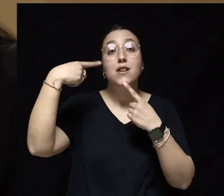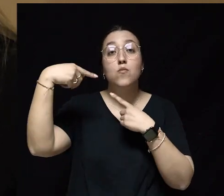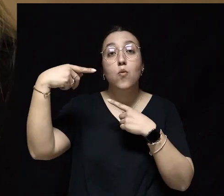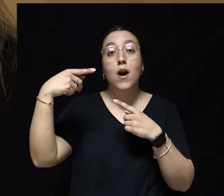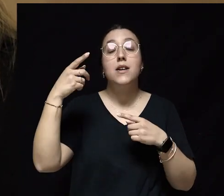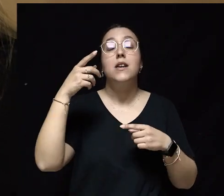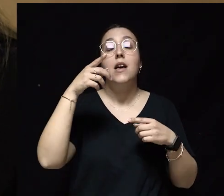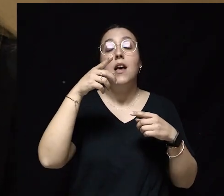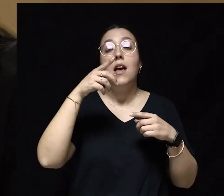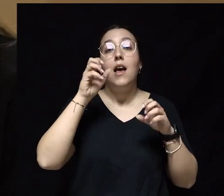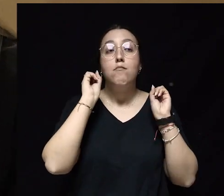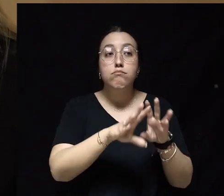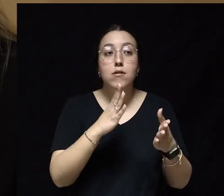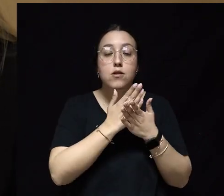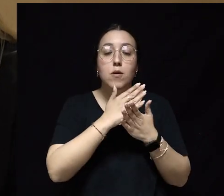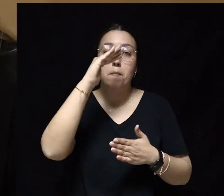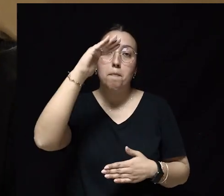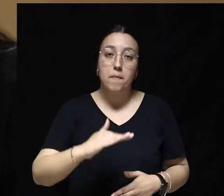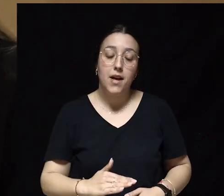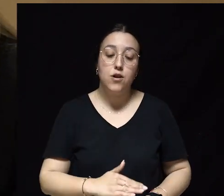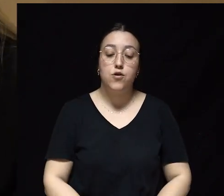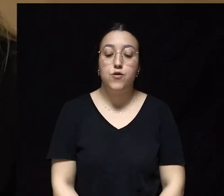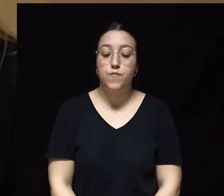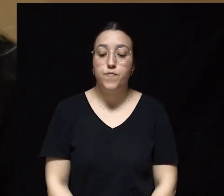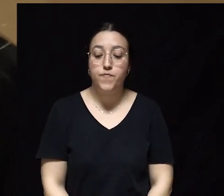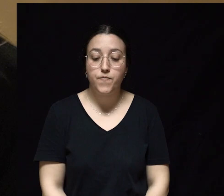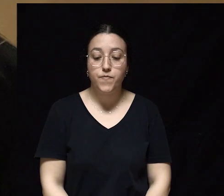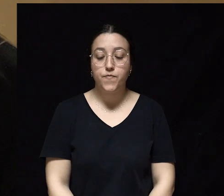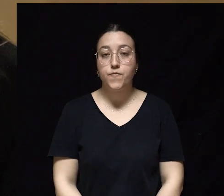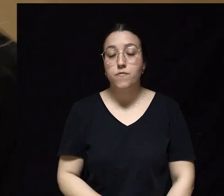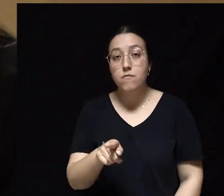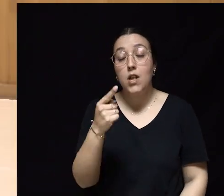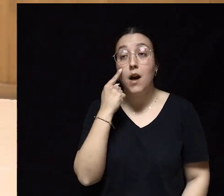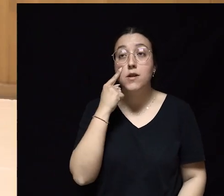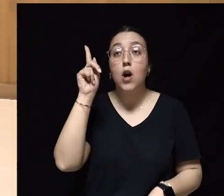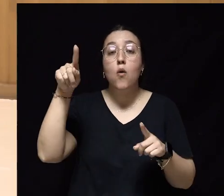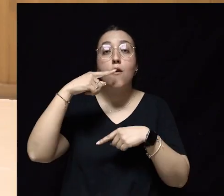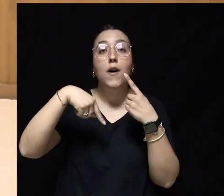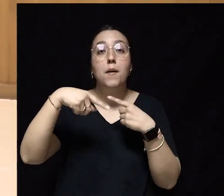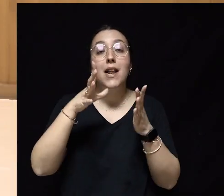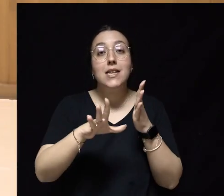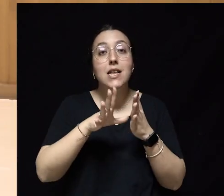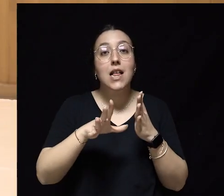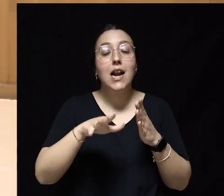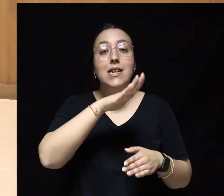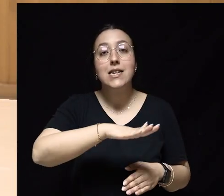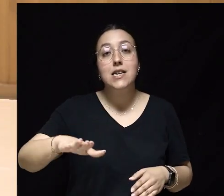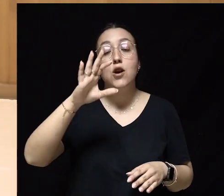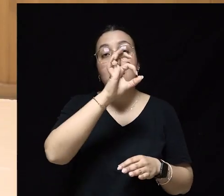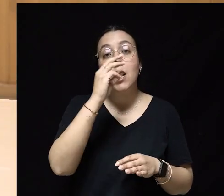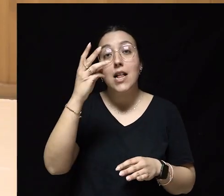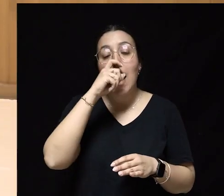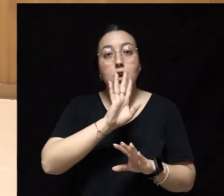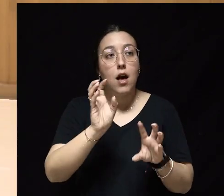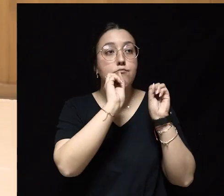varios problemas a nivel de absentismo, ¿vale? Que es un tema que nos preocupa bastante ya en la educación, durante